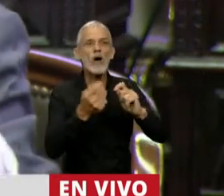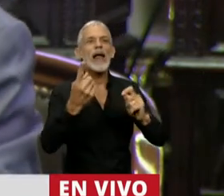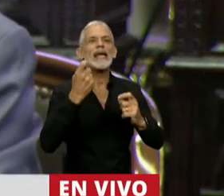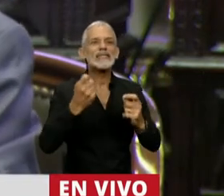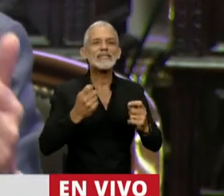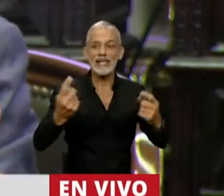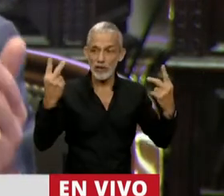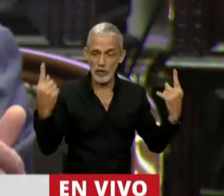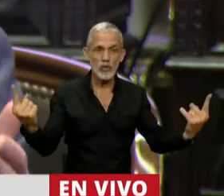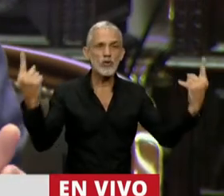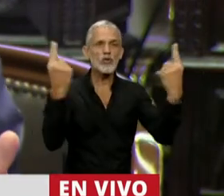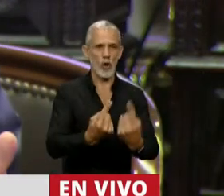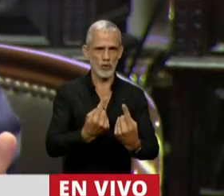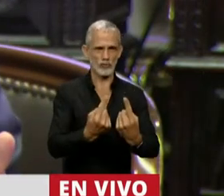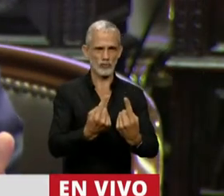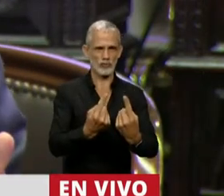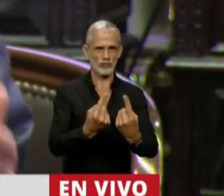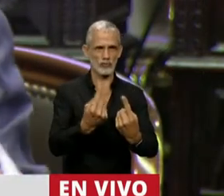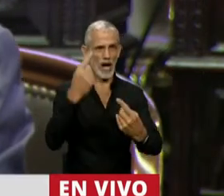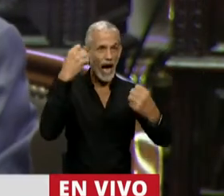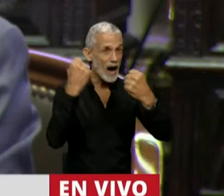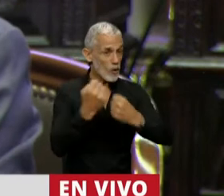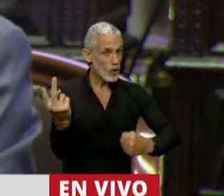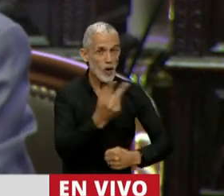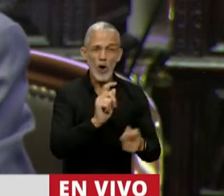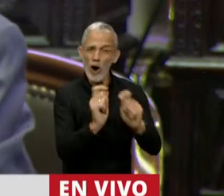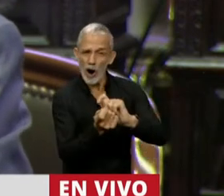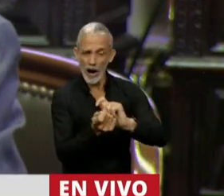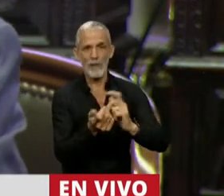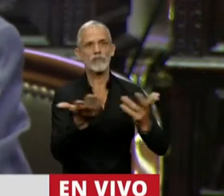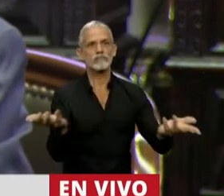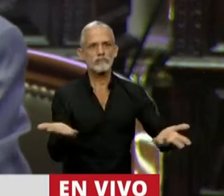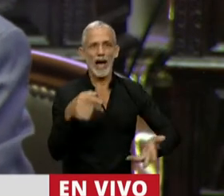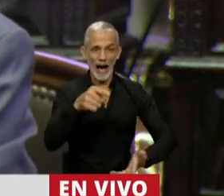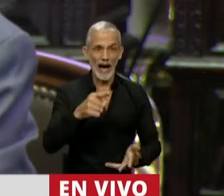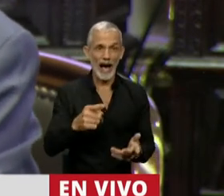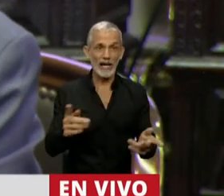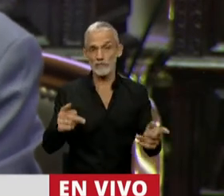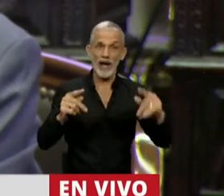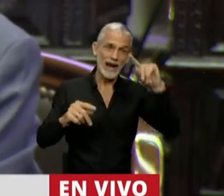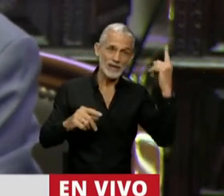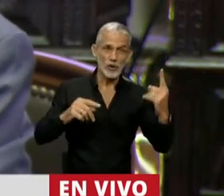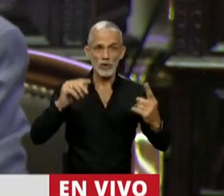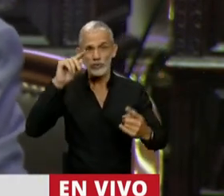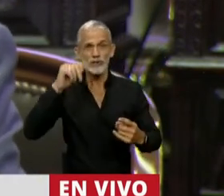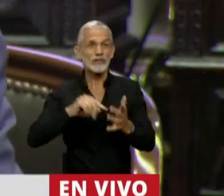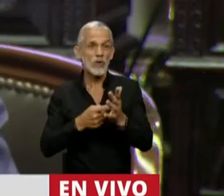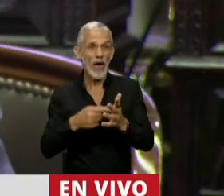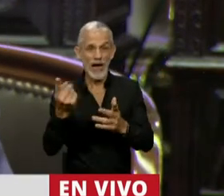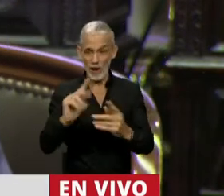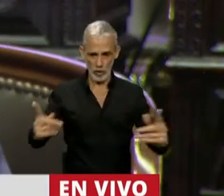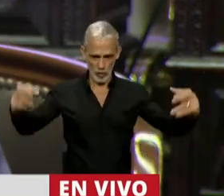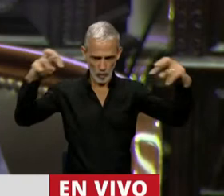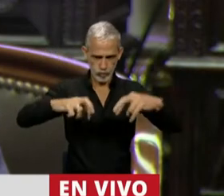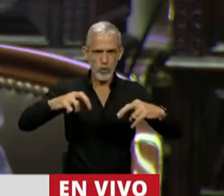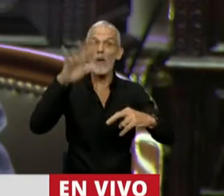modificados, el acuerdo de las partes involucradas. En este caso, como están involucradas la Nación y la Ciudad, y el